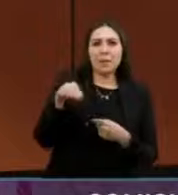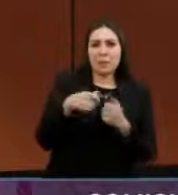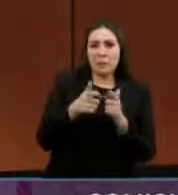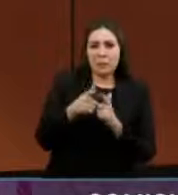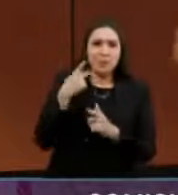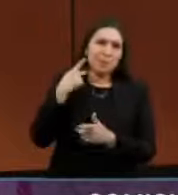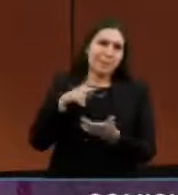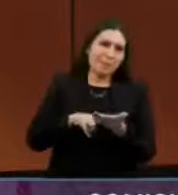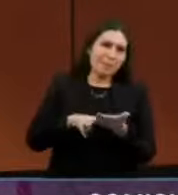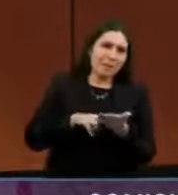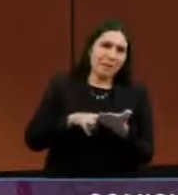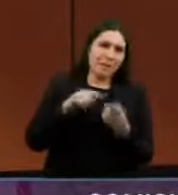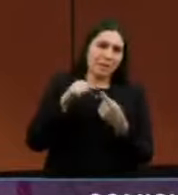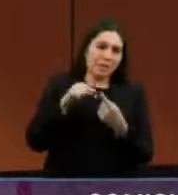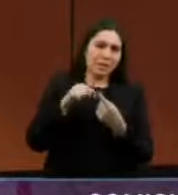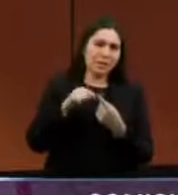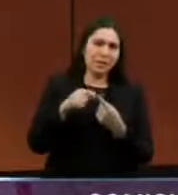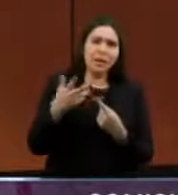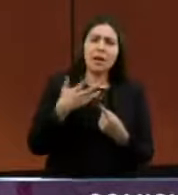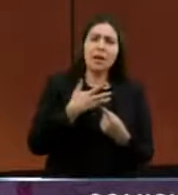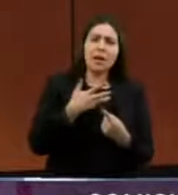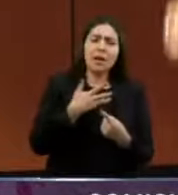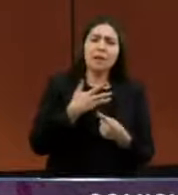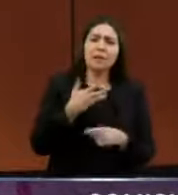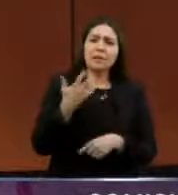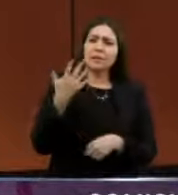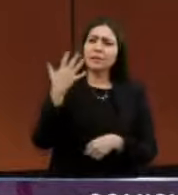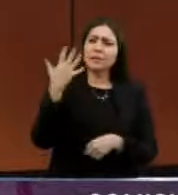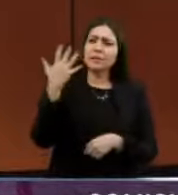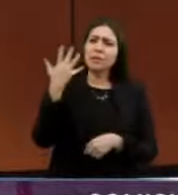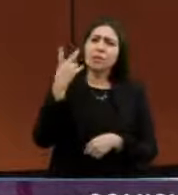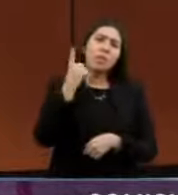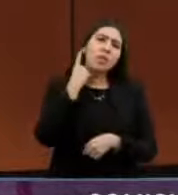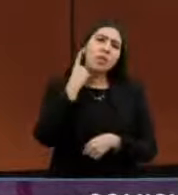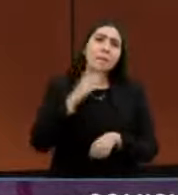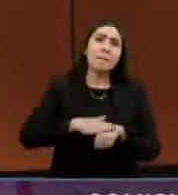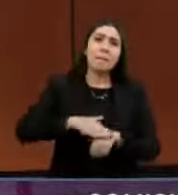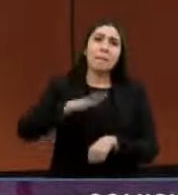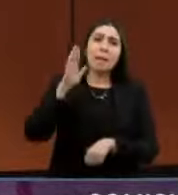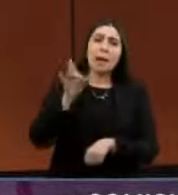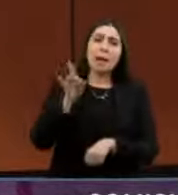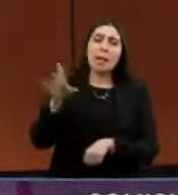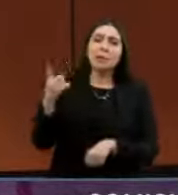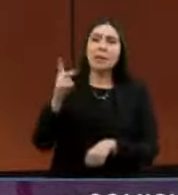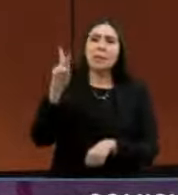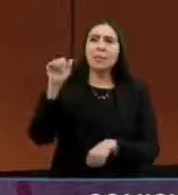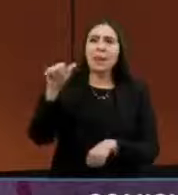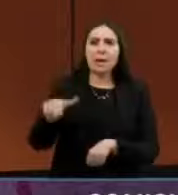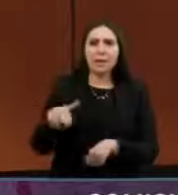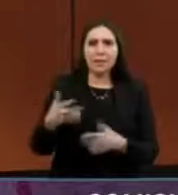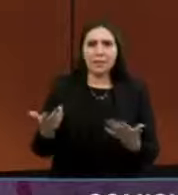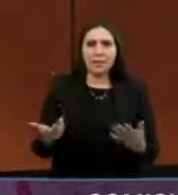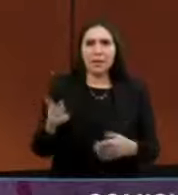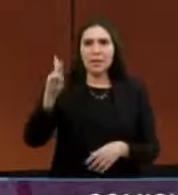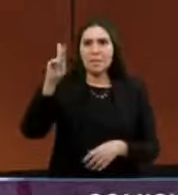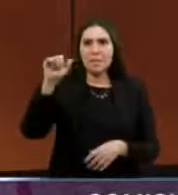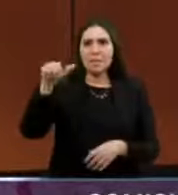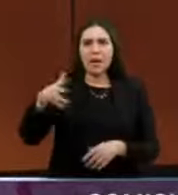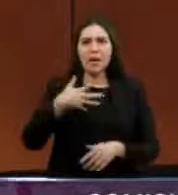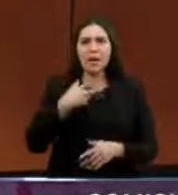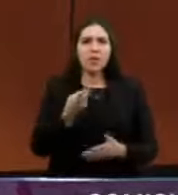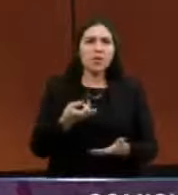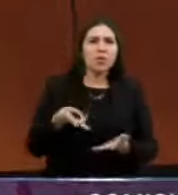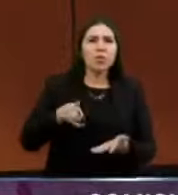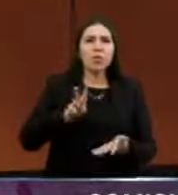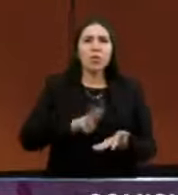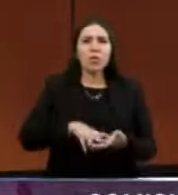tener 5 diputados más que el PAN cuando el PAN tuvo el doble de votos que el Partido Verde.